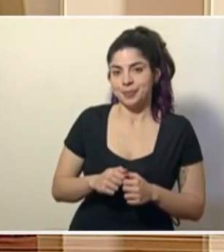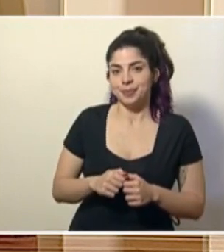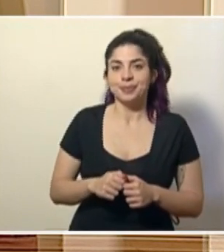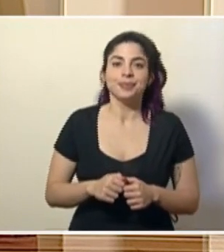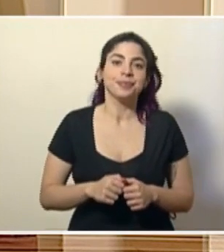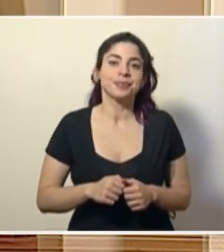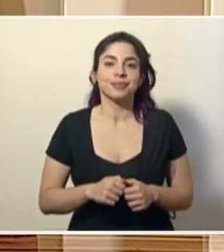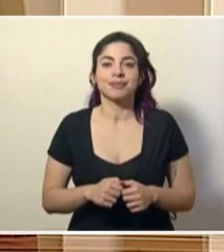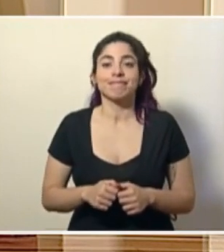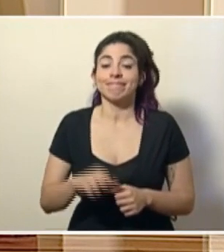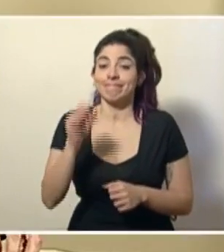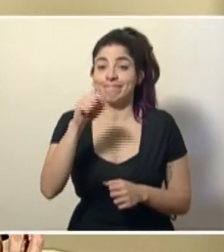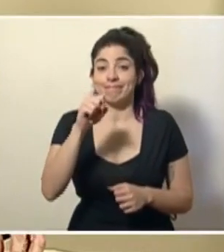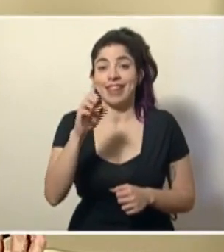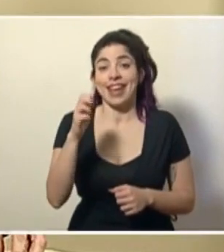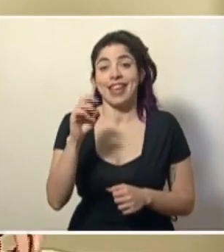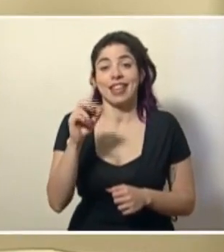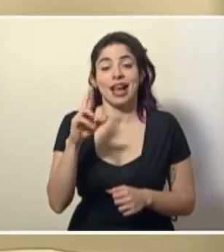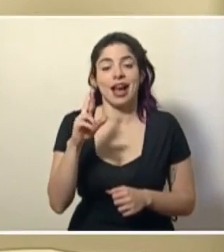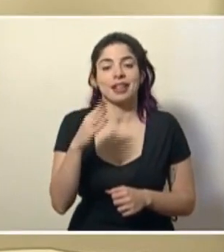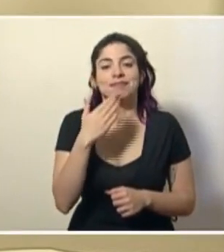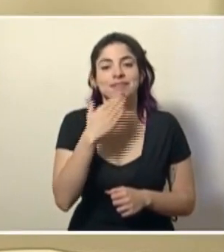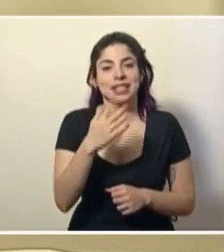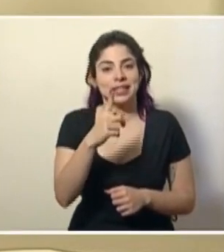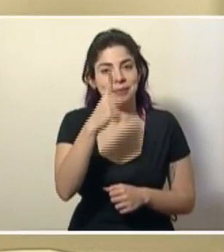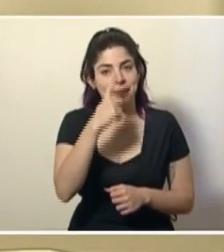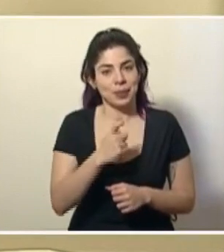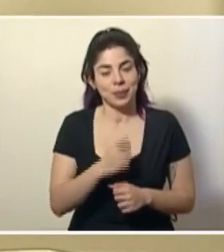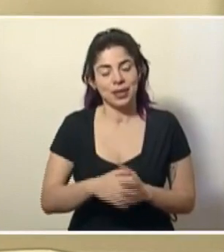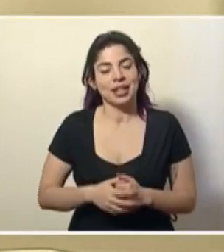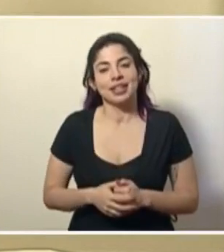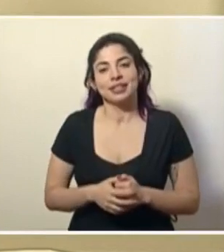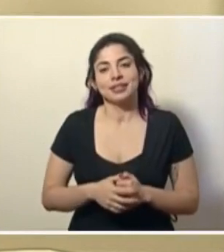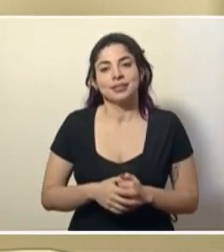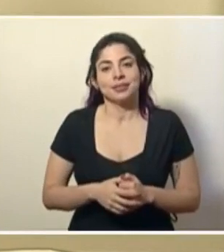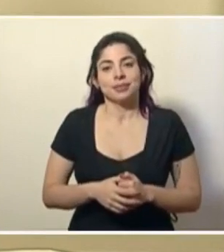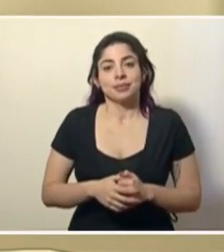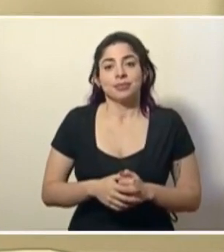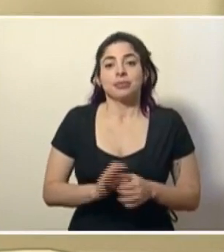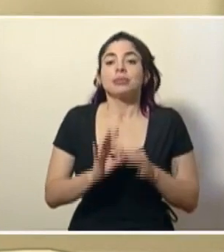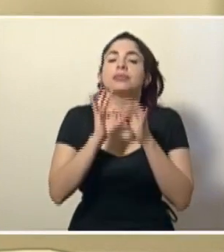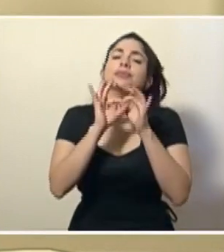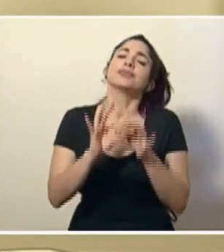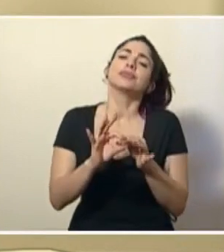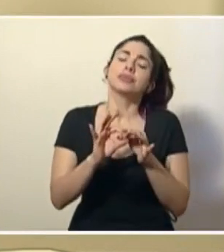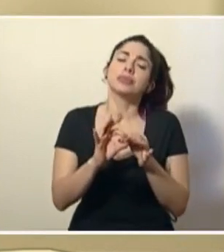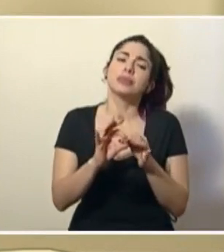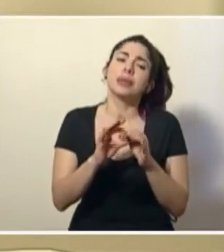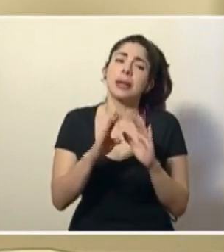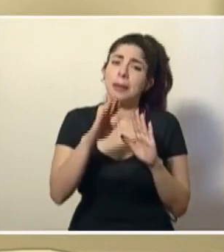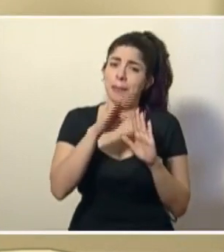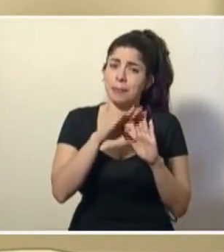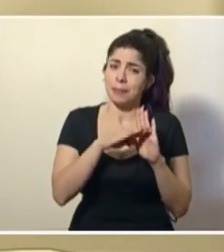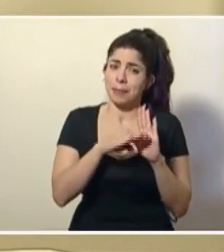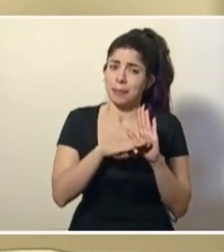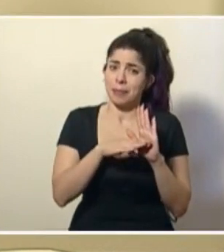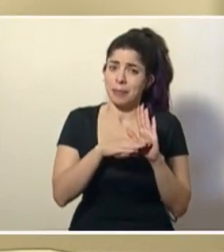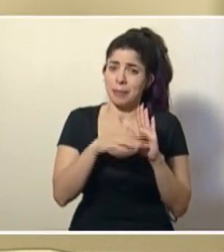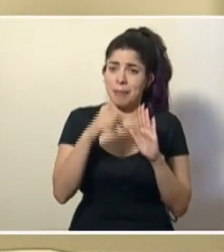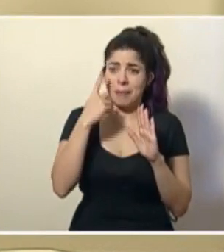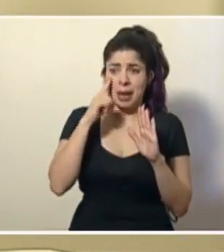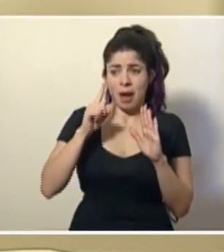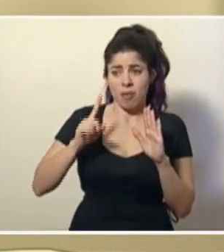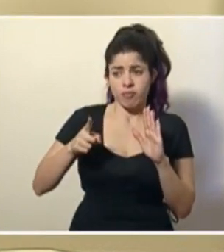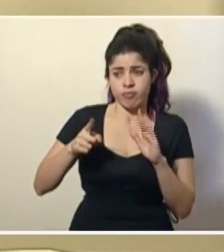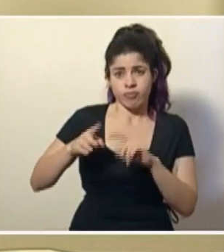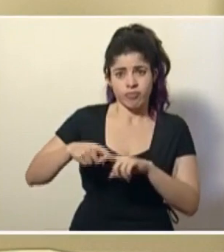Social. Sí, don Edgar, muchas gracias por la pregunta. En cuanto a medidas de suspensión